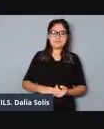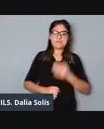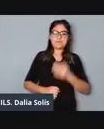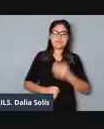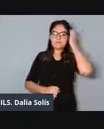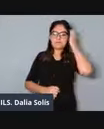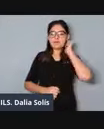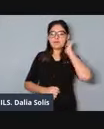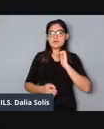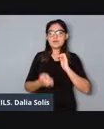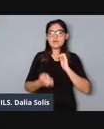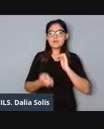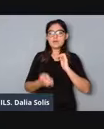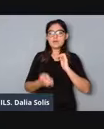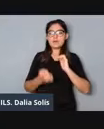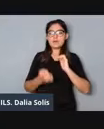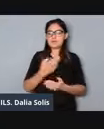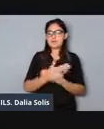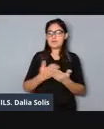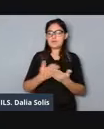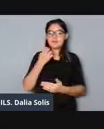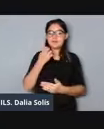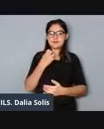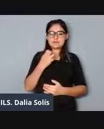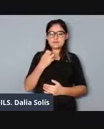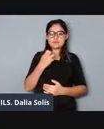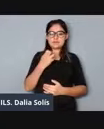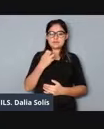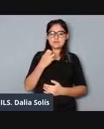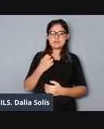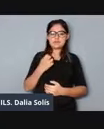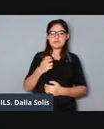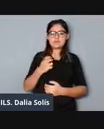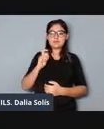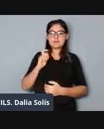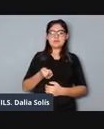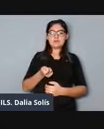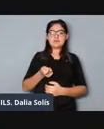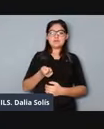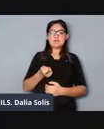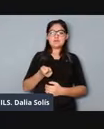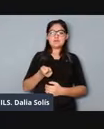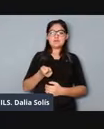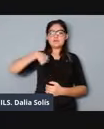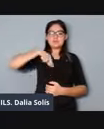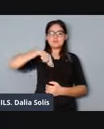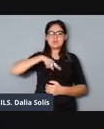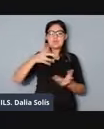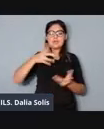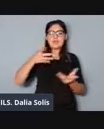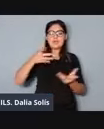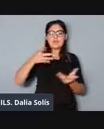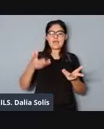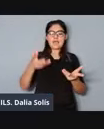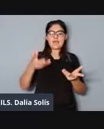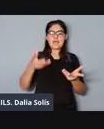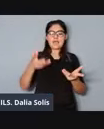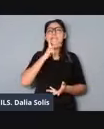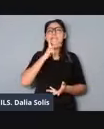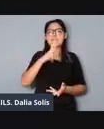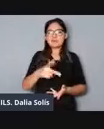de las mejores formas de ver el sentimiento de culpa como un proceso adaptativo y no como un proceso activo en mi vida de manera